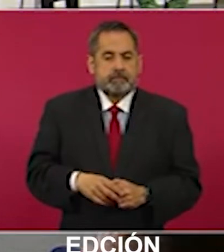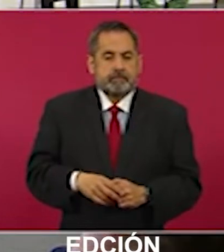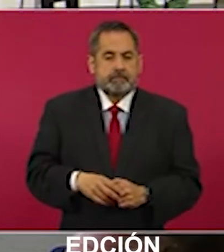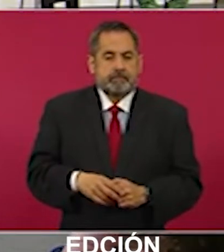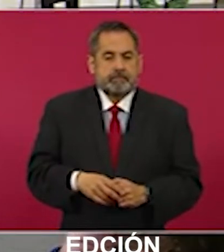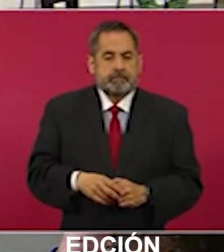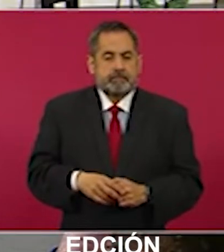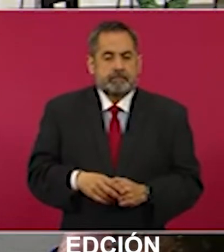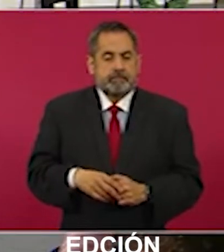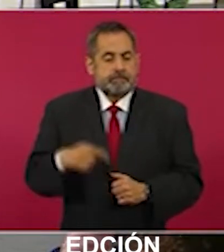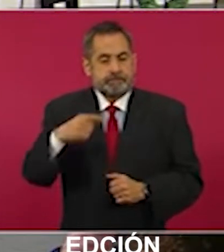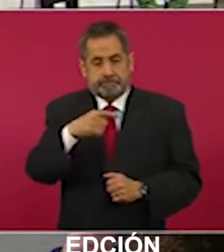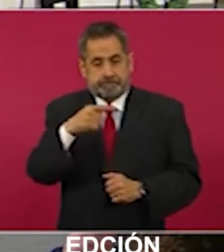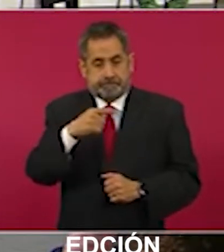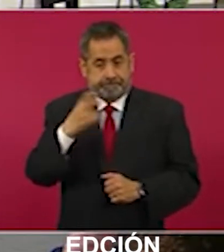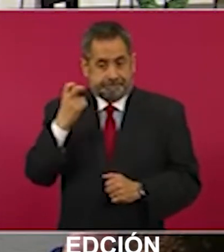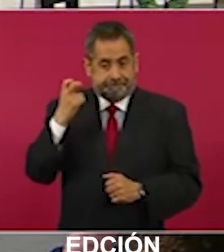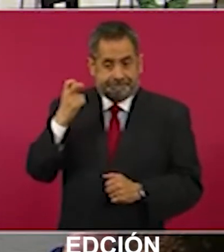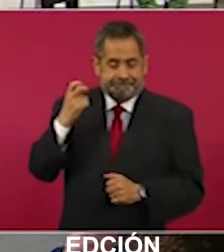Esta es la pensión,